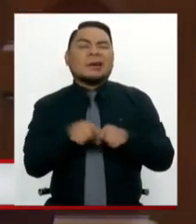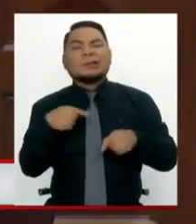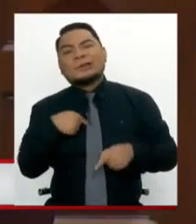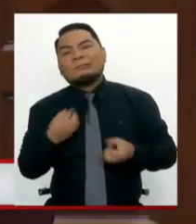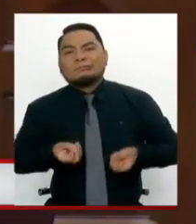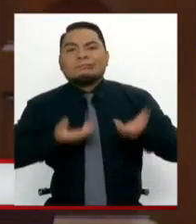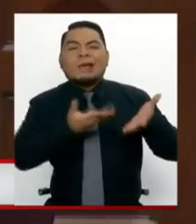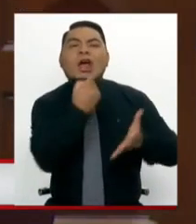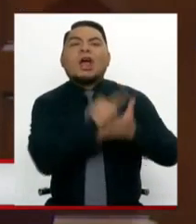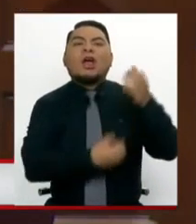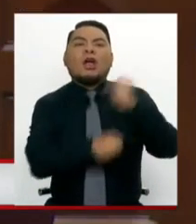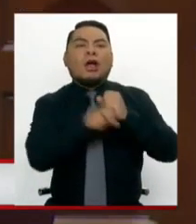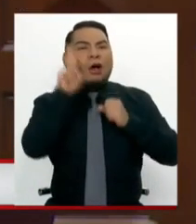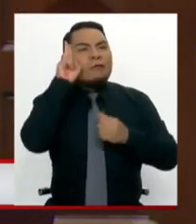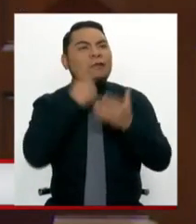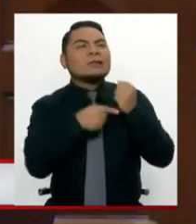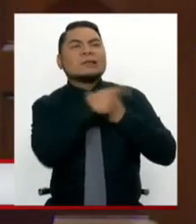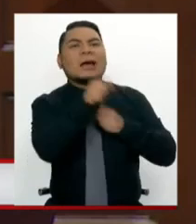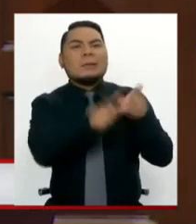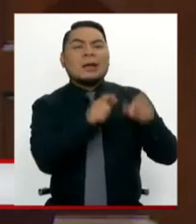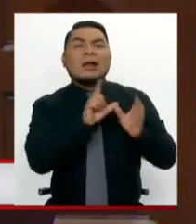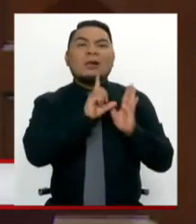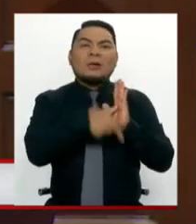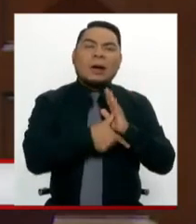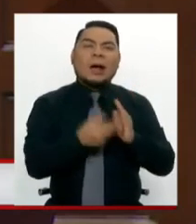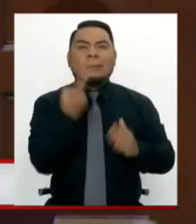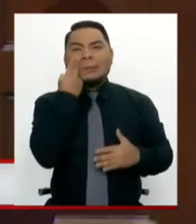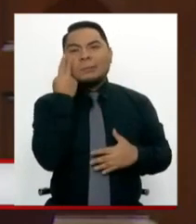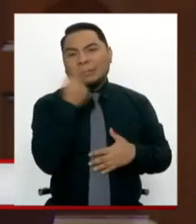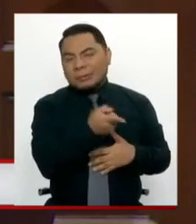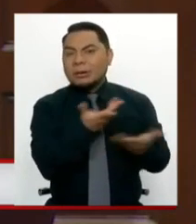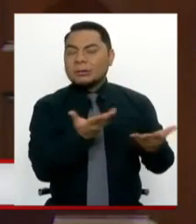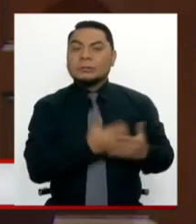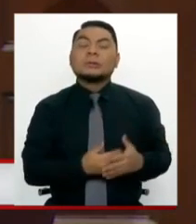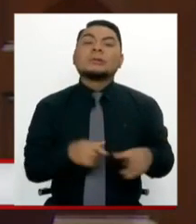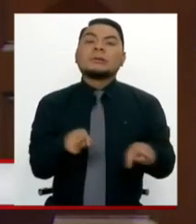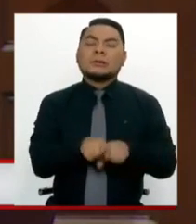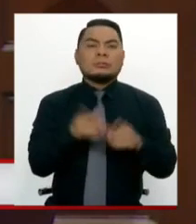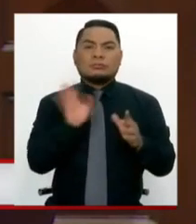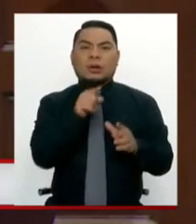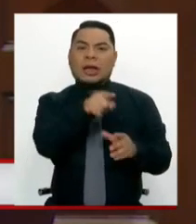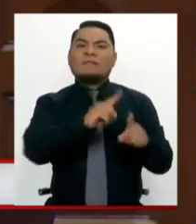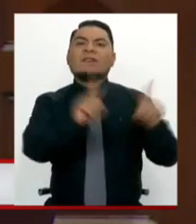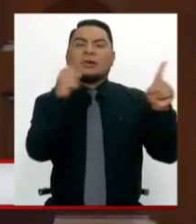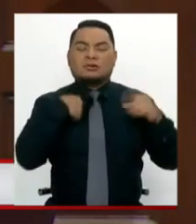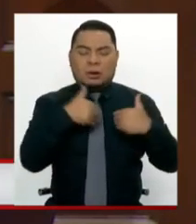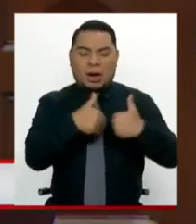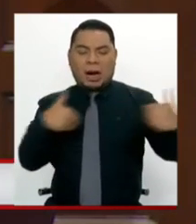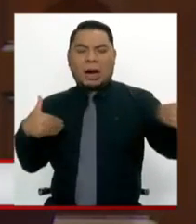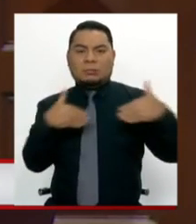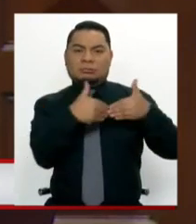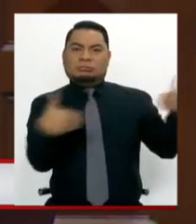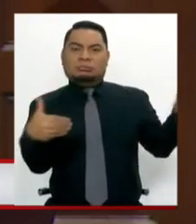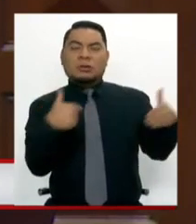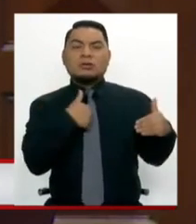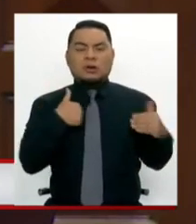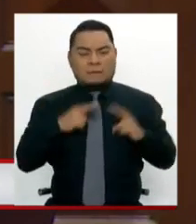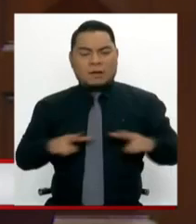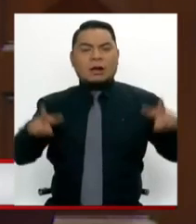se aprovecharon y burlaron de ella. Nada más opuesto y distante a mis valores, a mis principios, mi